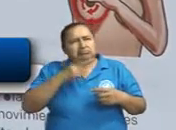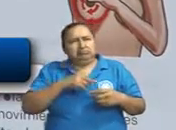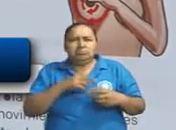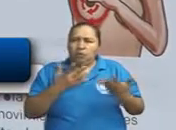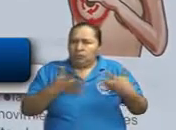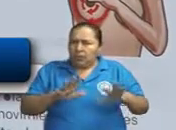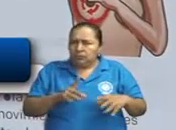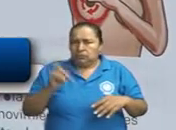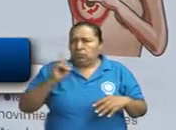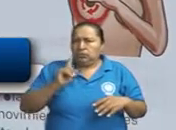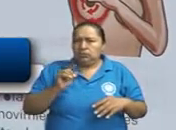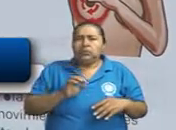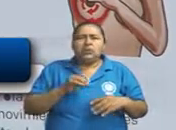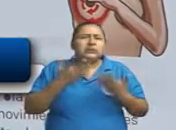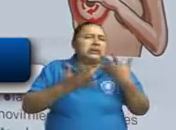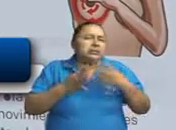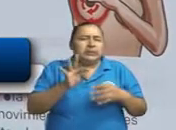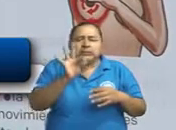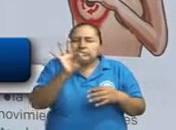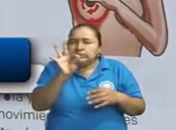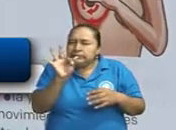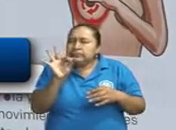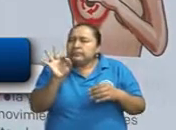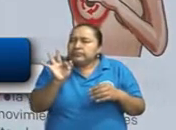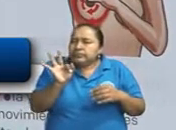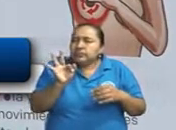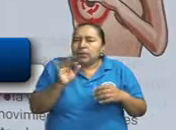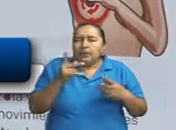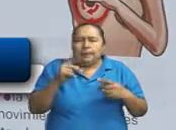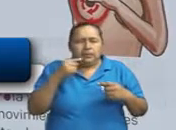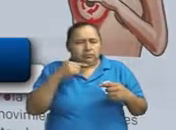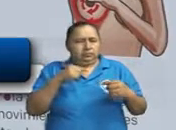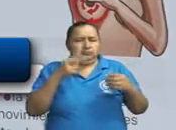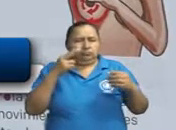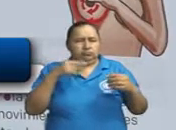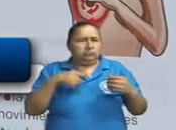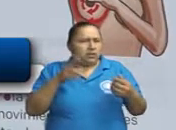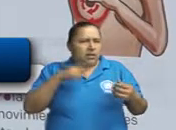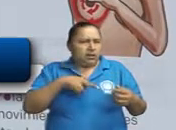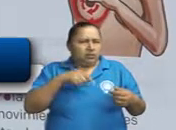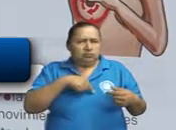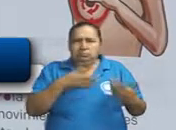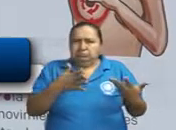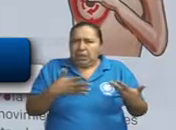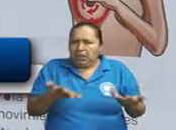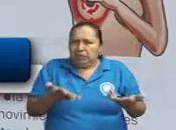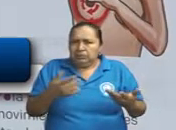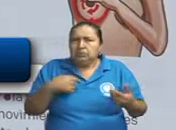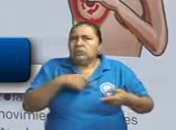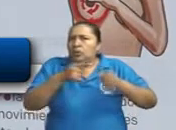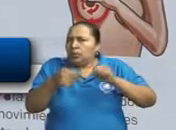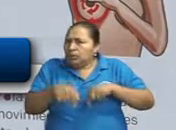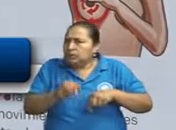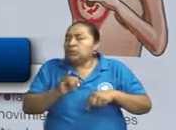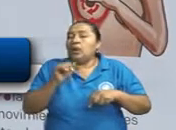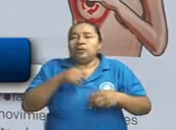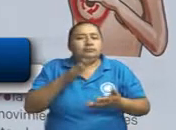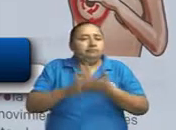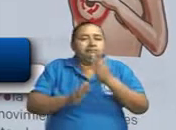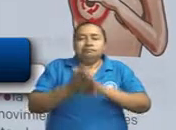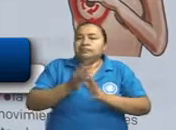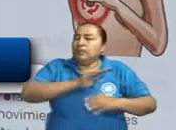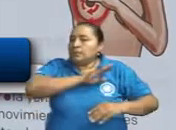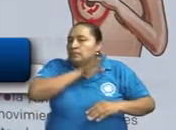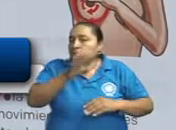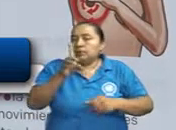Puede ser cambios muy sutiles, muy iniciales, que ya es un dato de alarma para que esa mujer busque atención a su centro de salud, a su